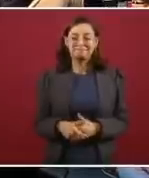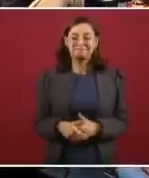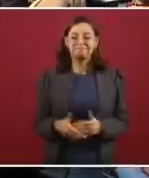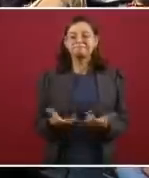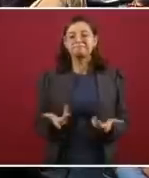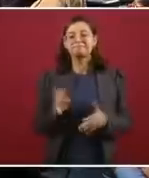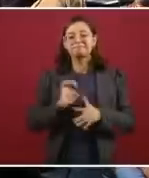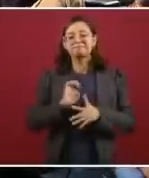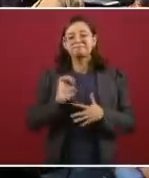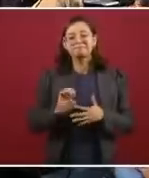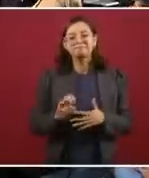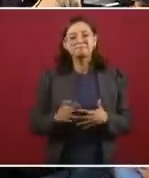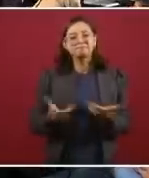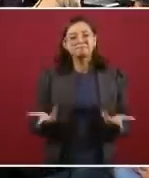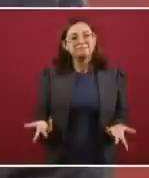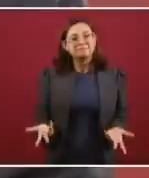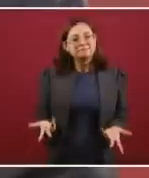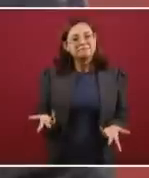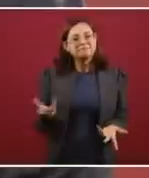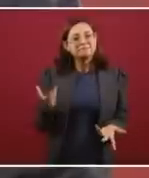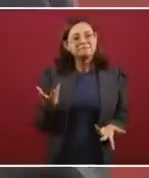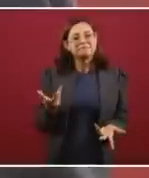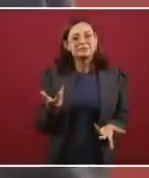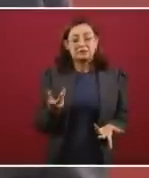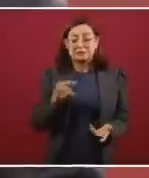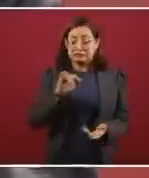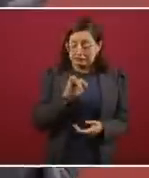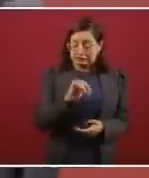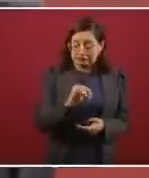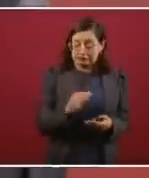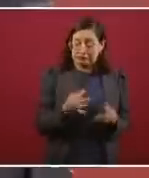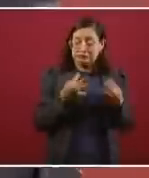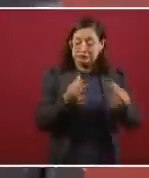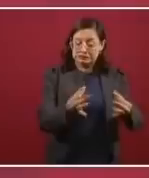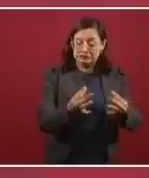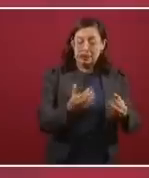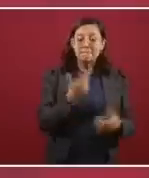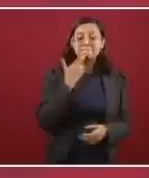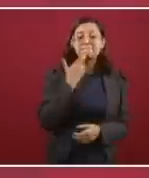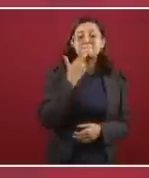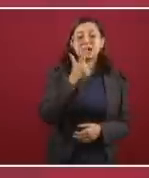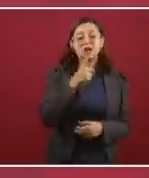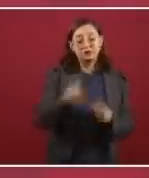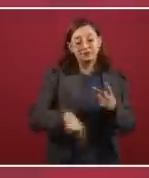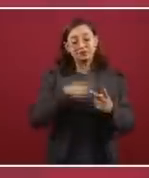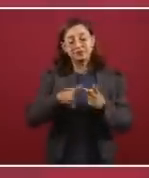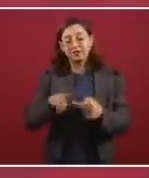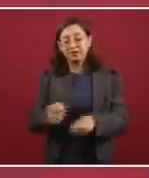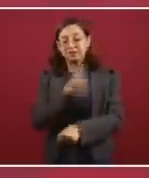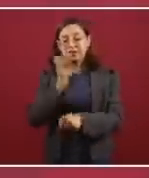Entonces, sí mejorar la calidad. Acerca de tu segunda pregunta,